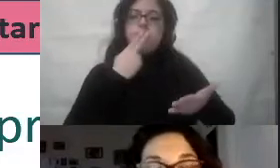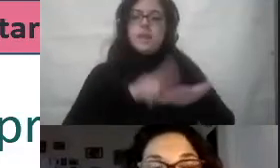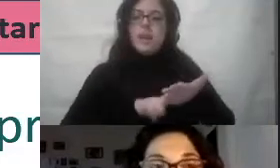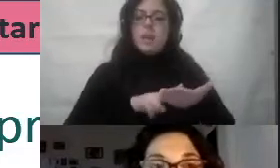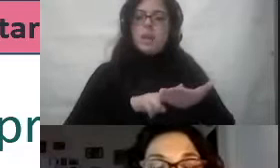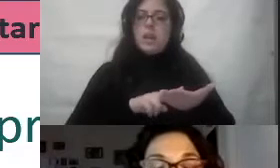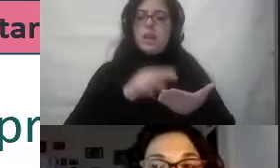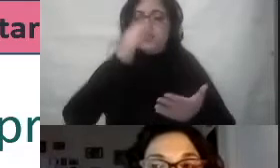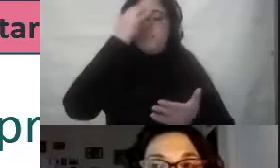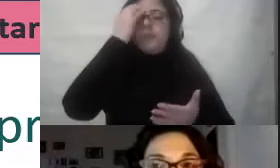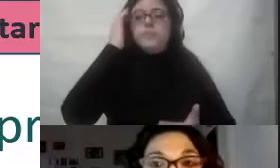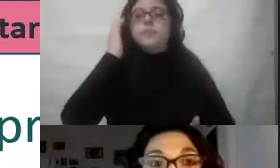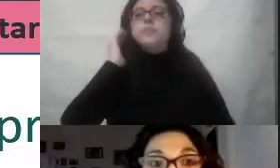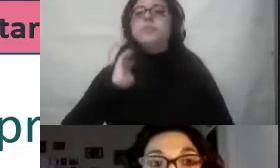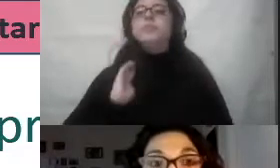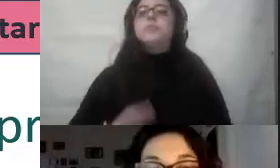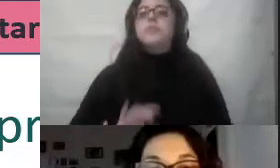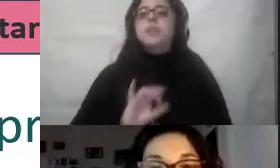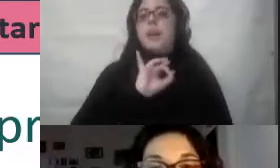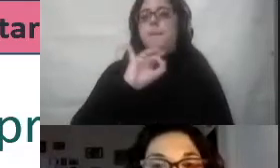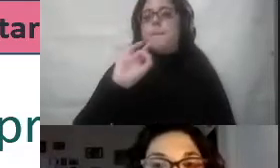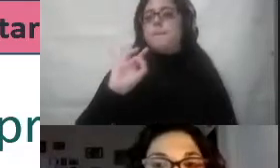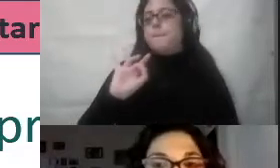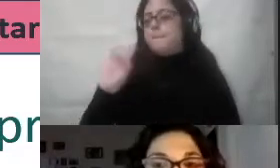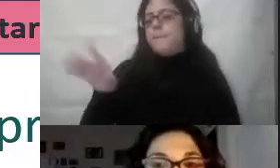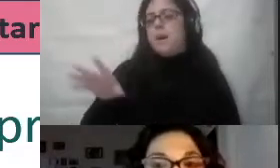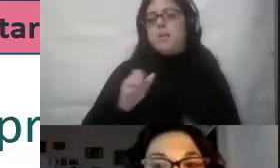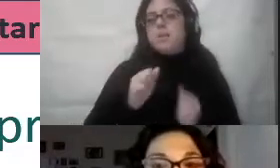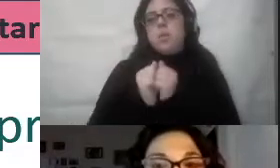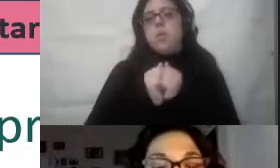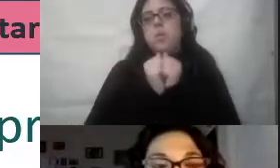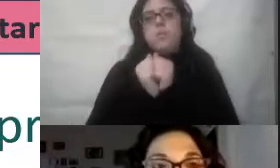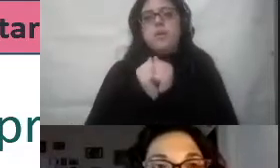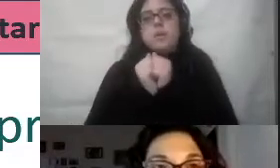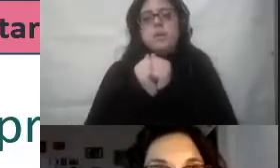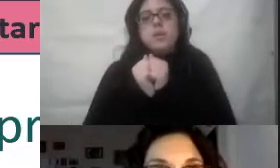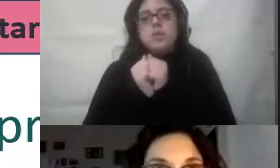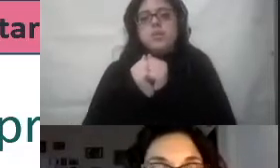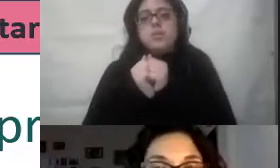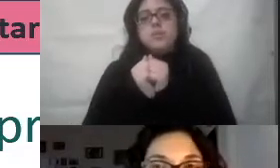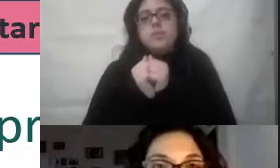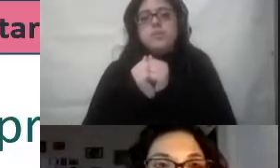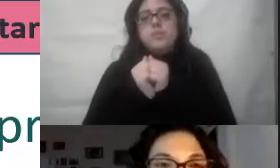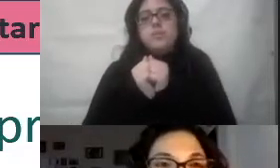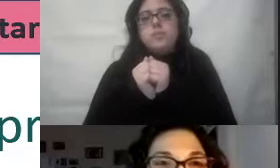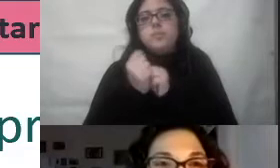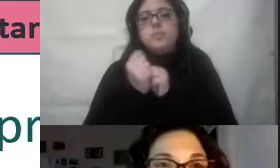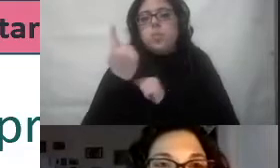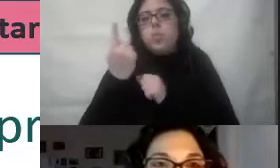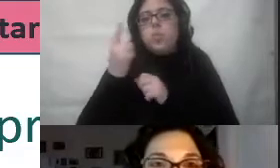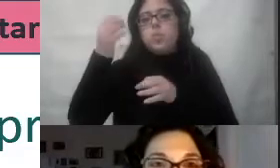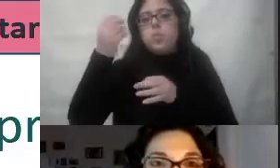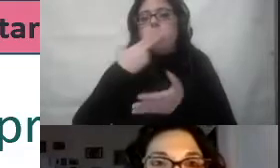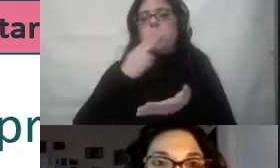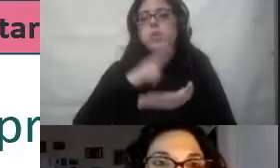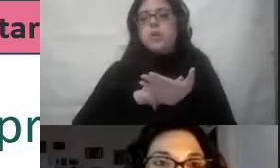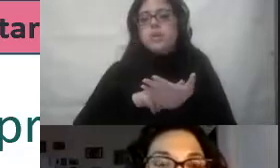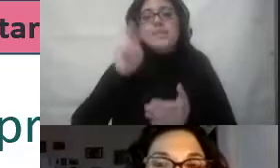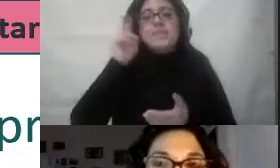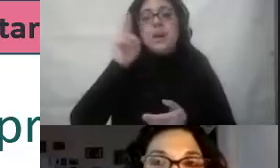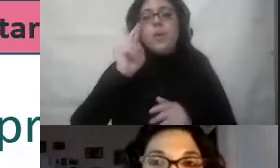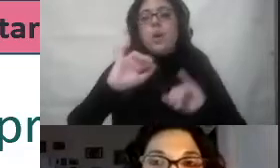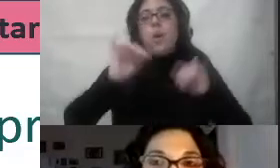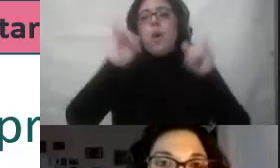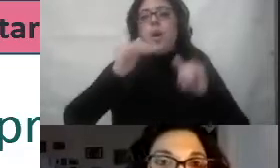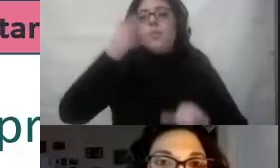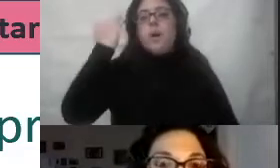¿verdad?, a un compañero, ¿sí?, y la envíen a través de una carta. ¿Se acuerdan del carteo que jugamos? Yo me acuerdo